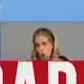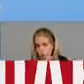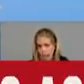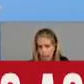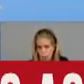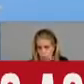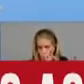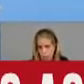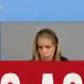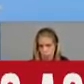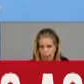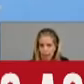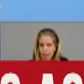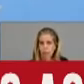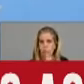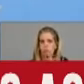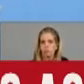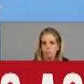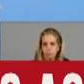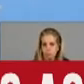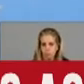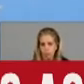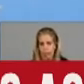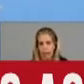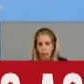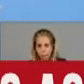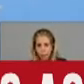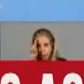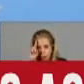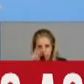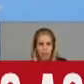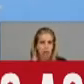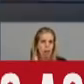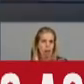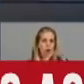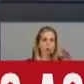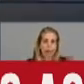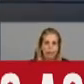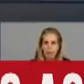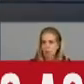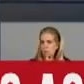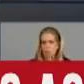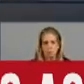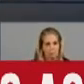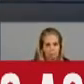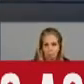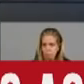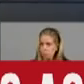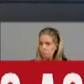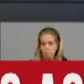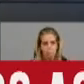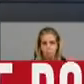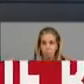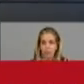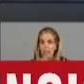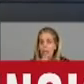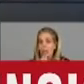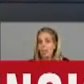genera eso? Si, bueno, no te entra en tensión las camas de terapia intensiva, pero sí te entra en